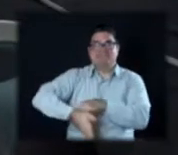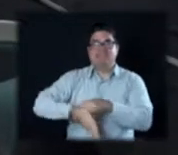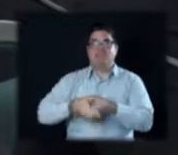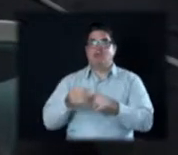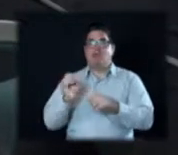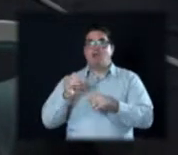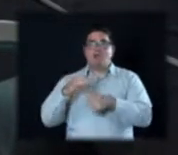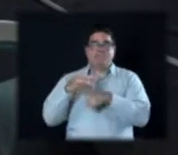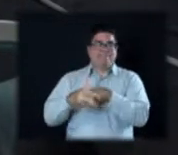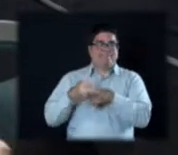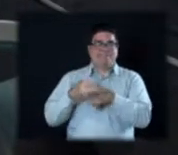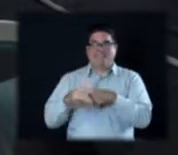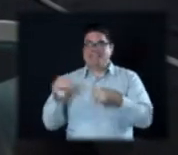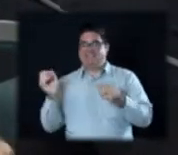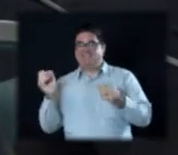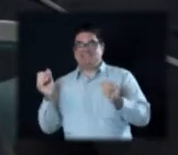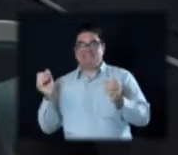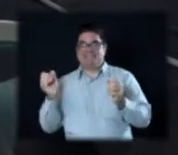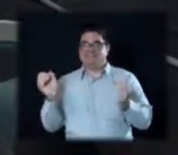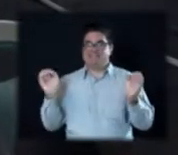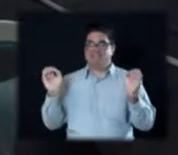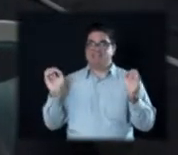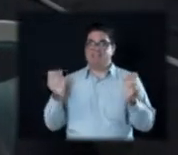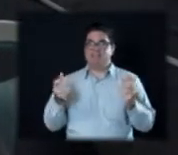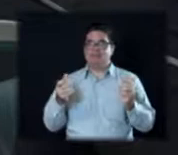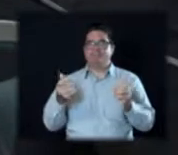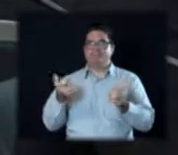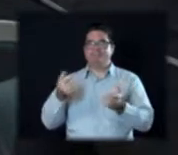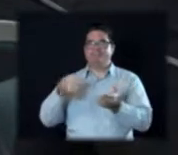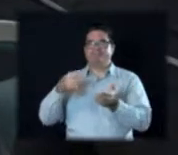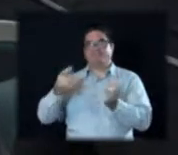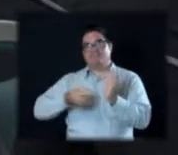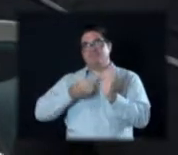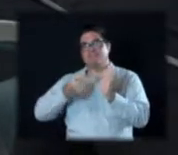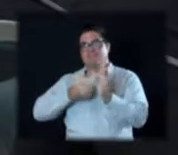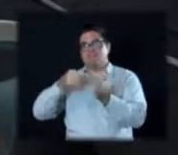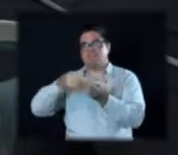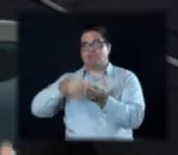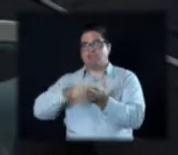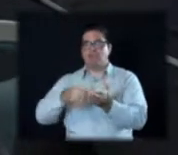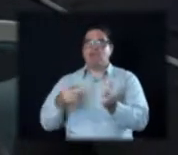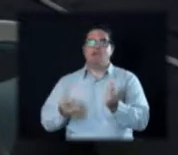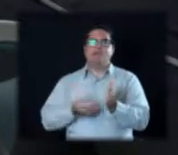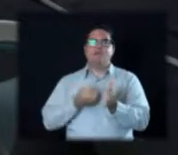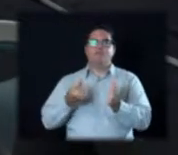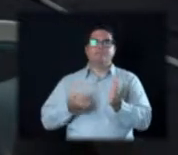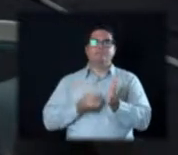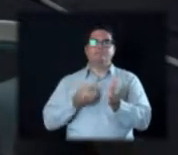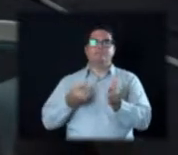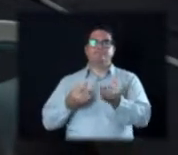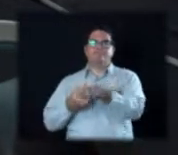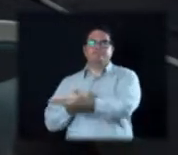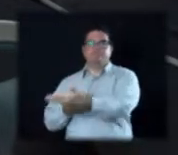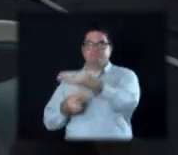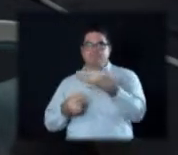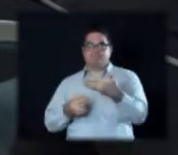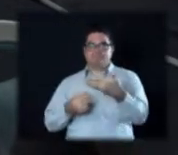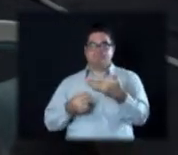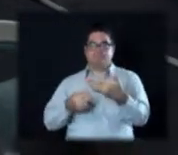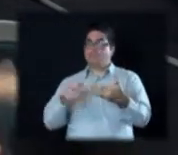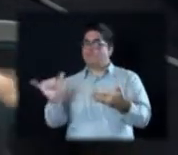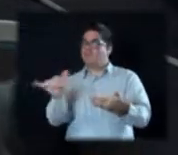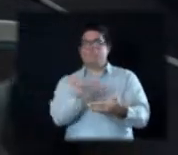y muchas veces terminamos con el déficit y muchas veces el sobregiro afecta